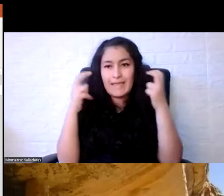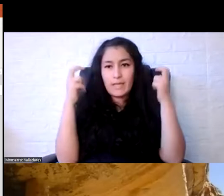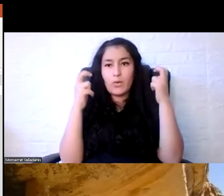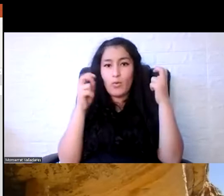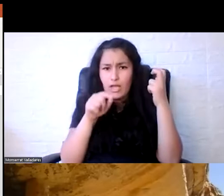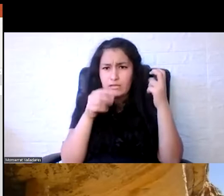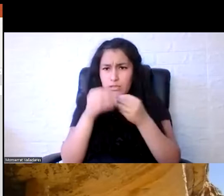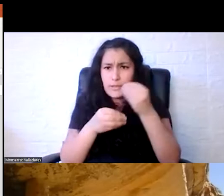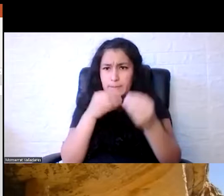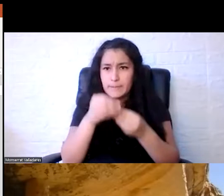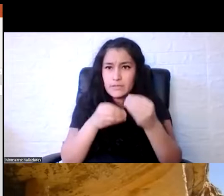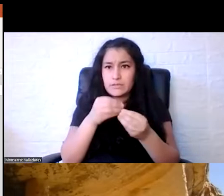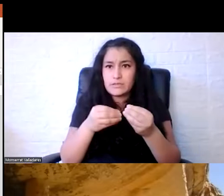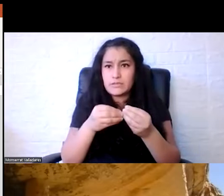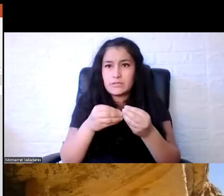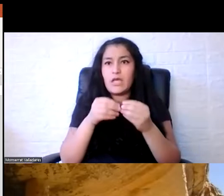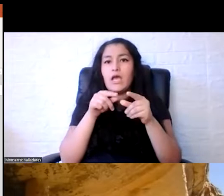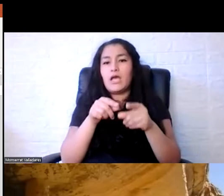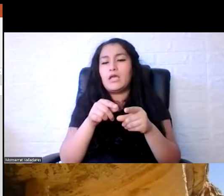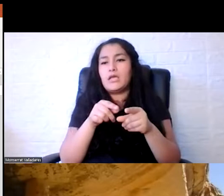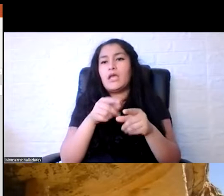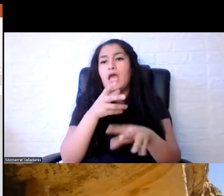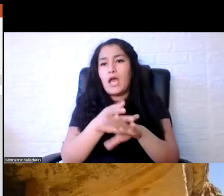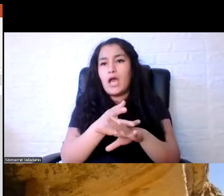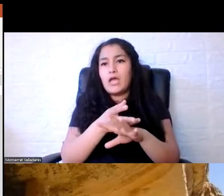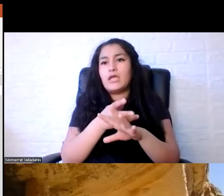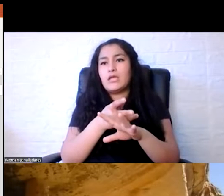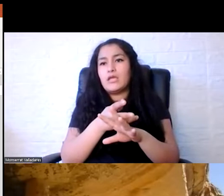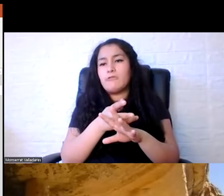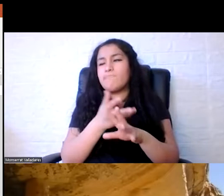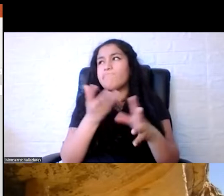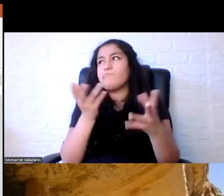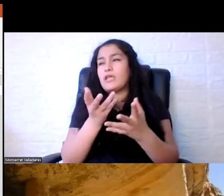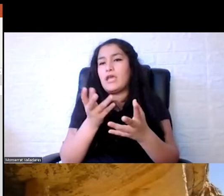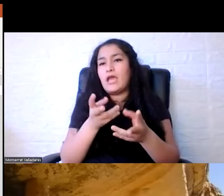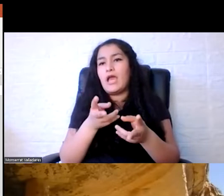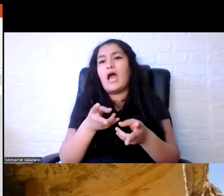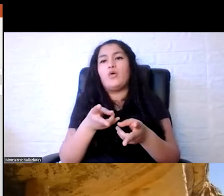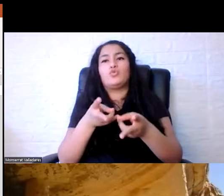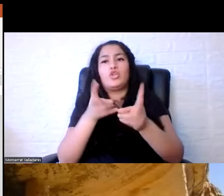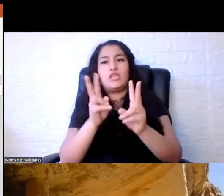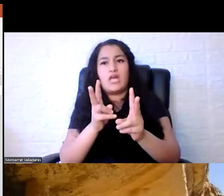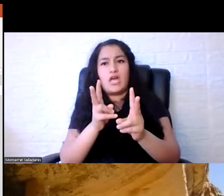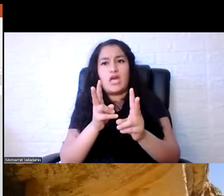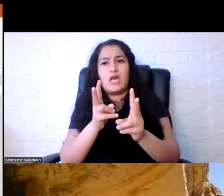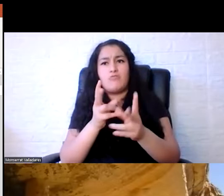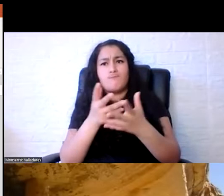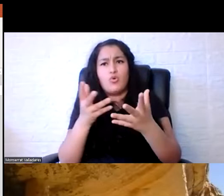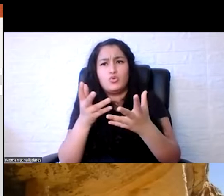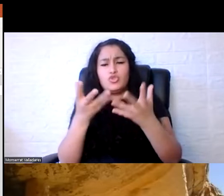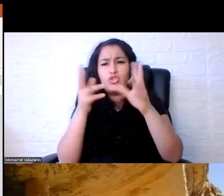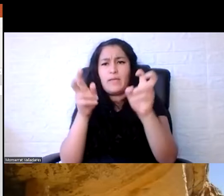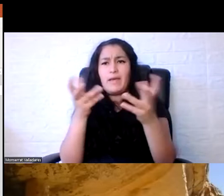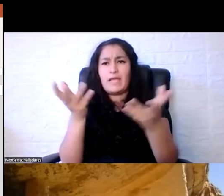caracteriza por un uso autorizado y excesivo de la fuerza, ¿no? La tortura, el